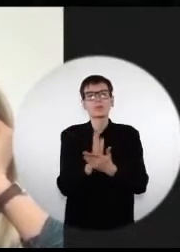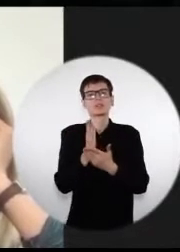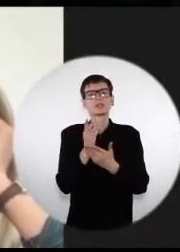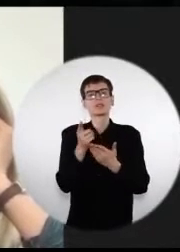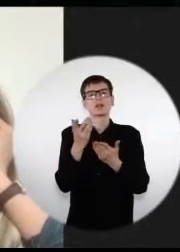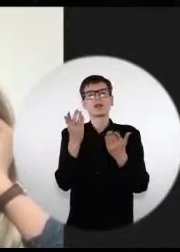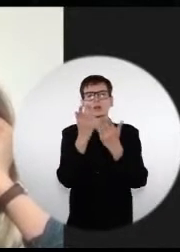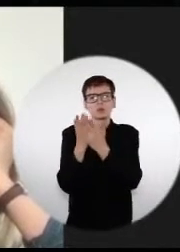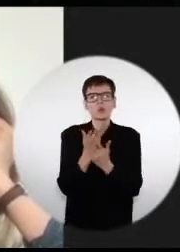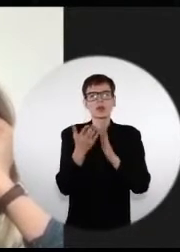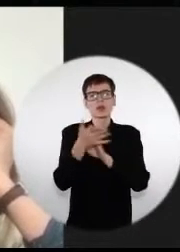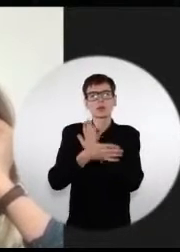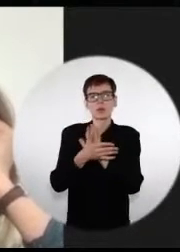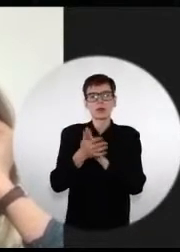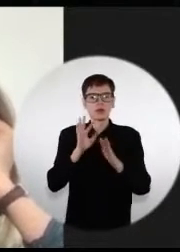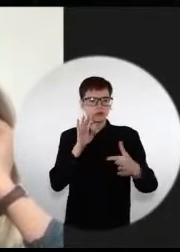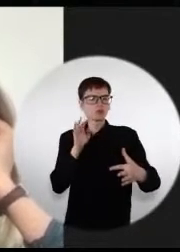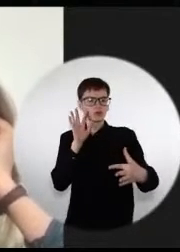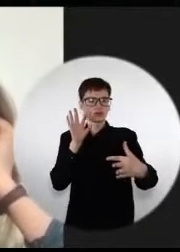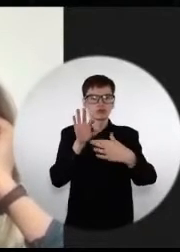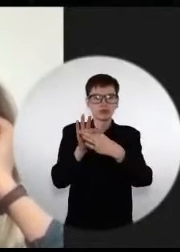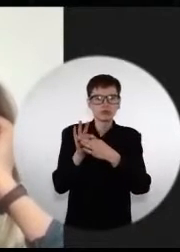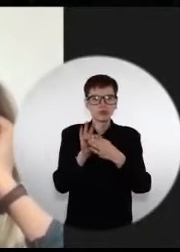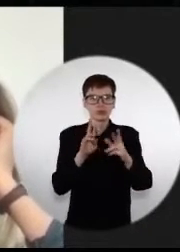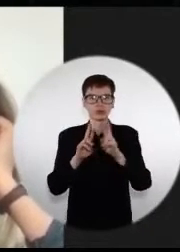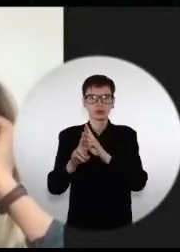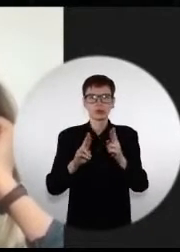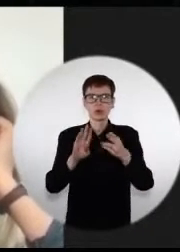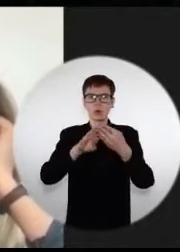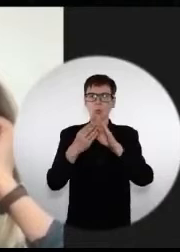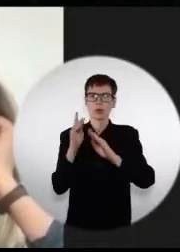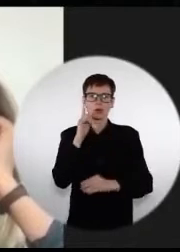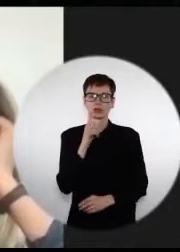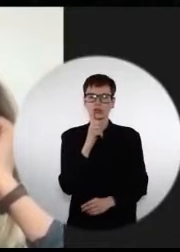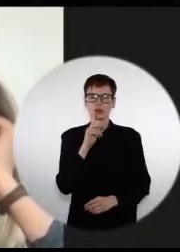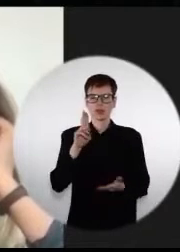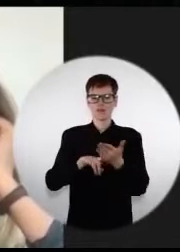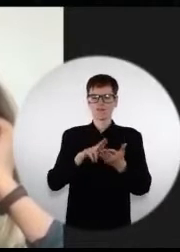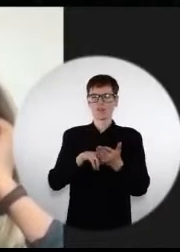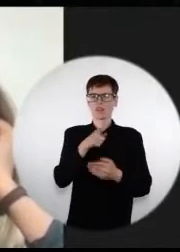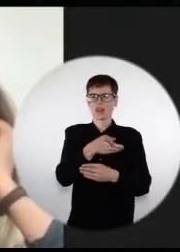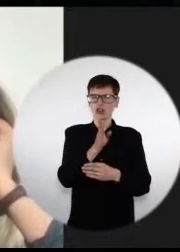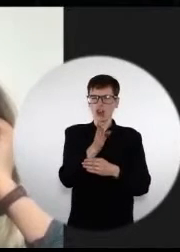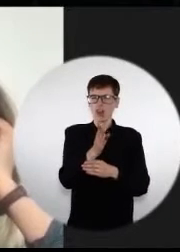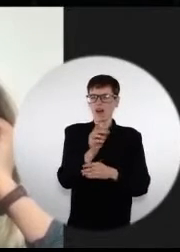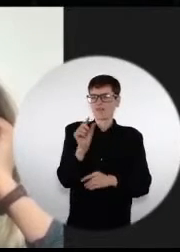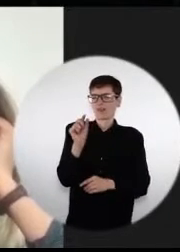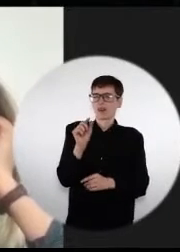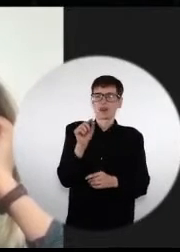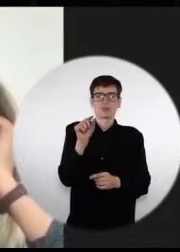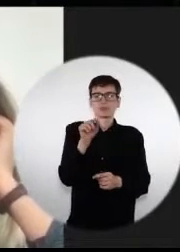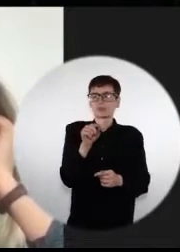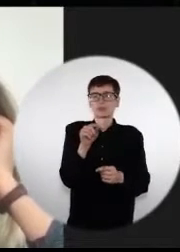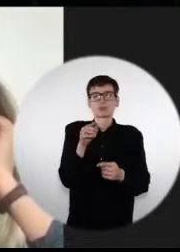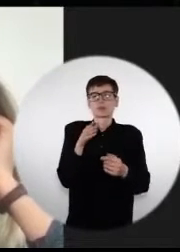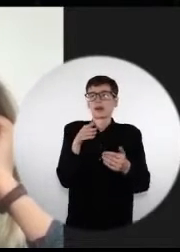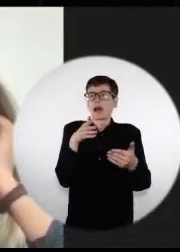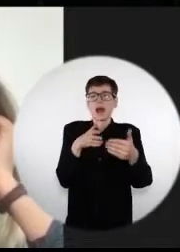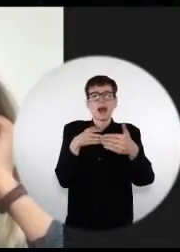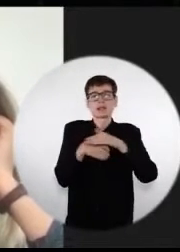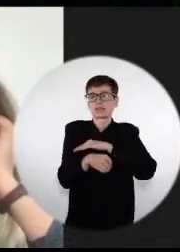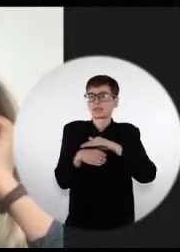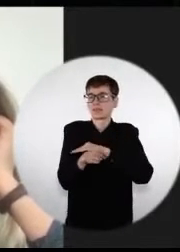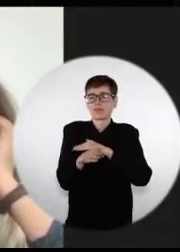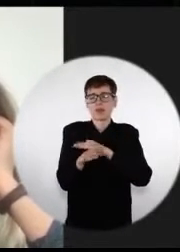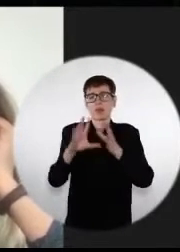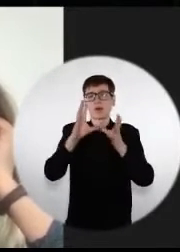ya entré a estudiar la lengua de señas y me sumerjo en la comunidad sorda te das cuenta de todas estas carencias y lo útil que ha